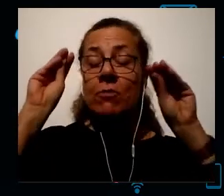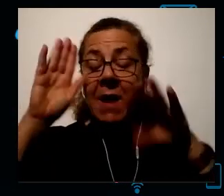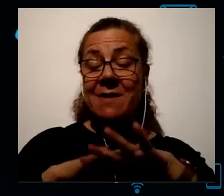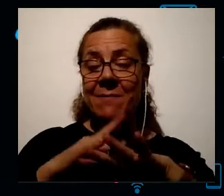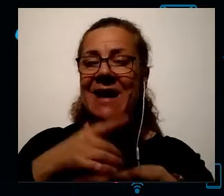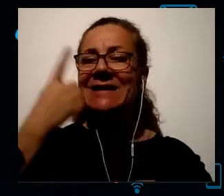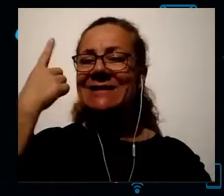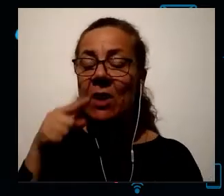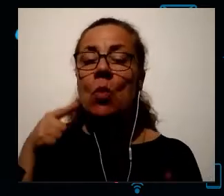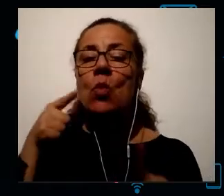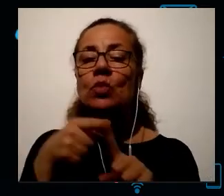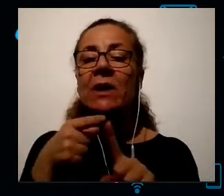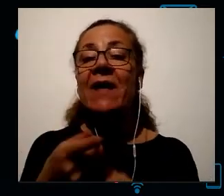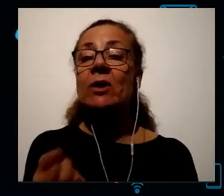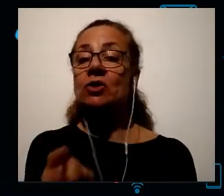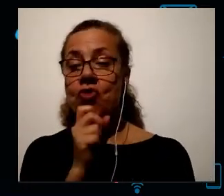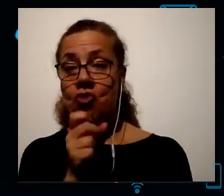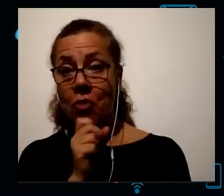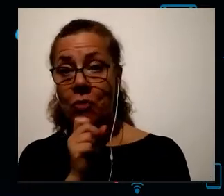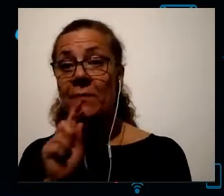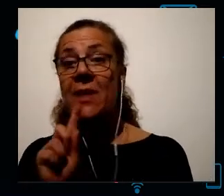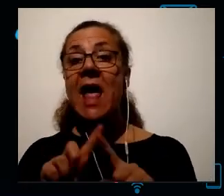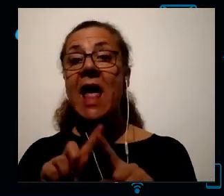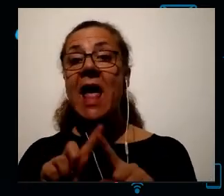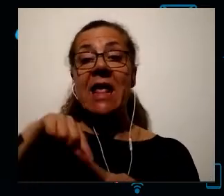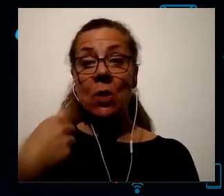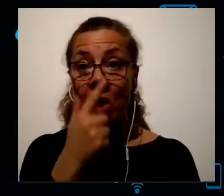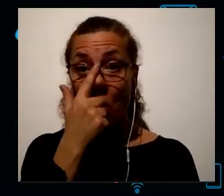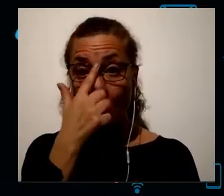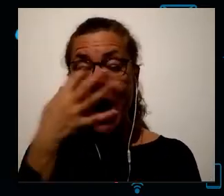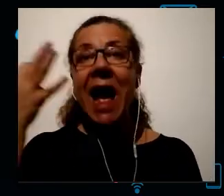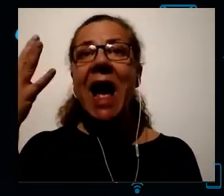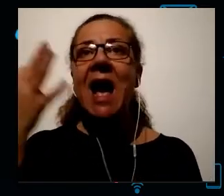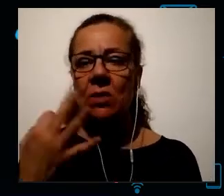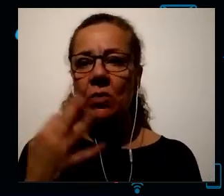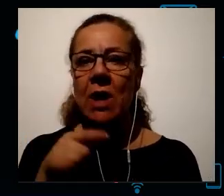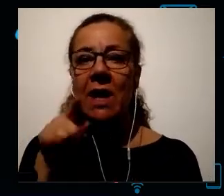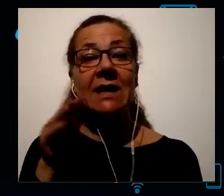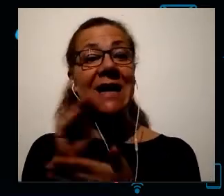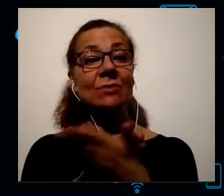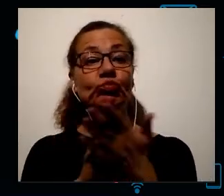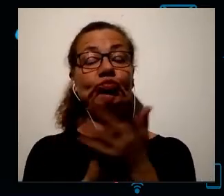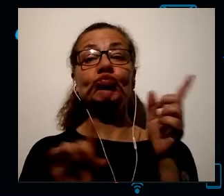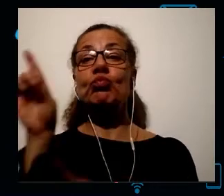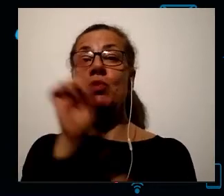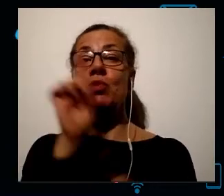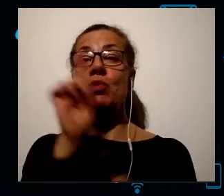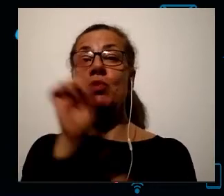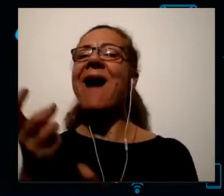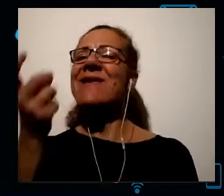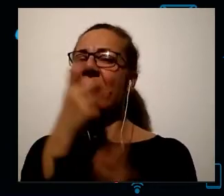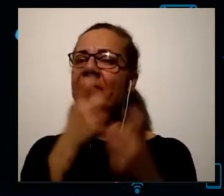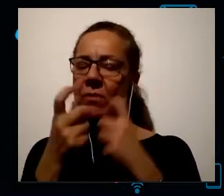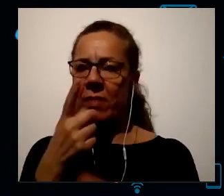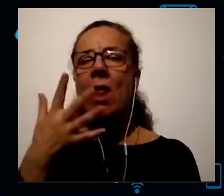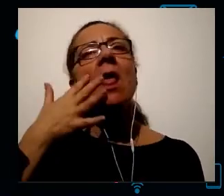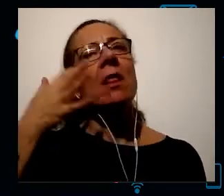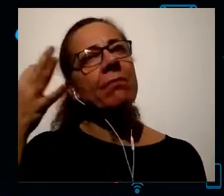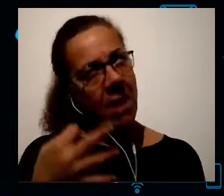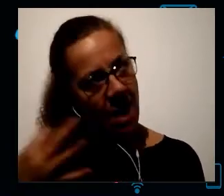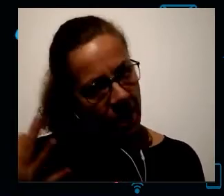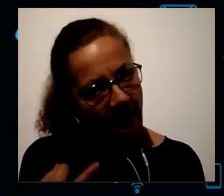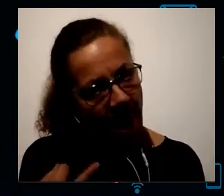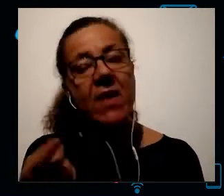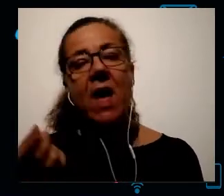utilizarlos y luego efectivamente de asegurar que en esa resolución de problemas nos encontramos información que sea verídica o que